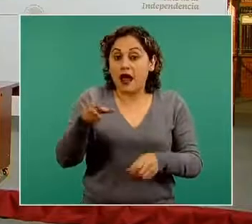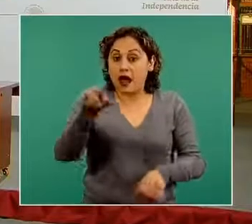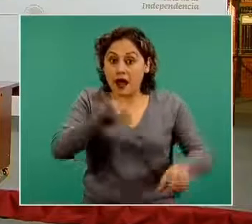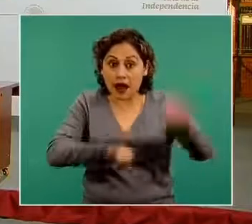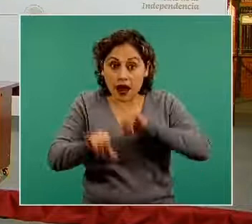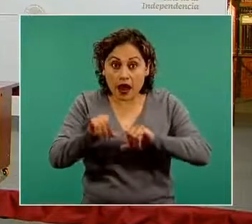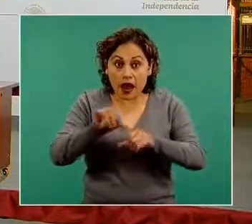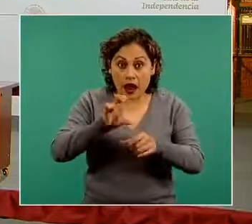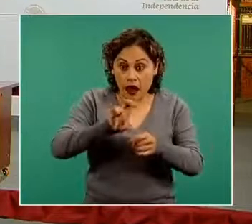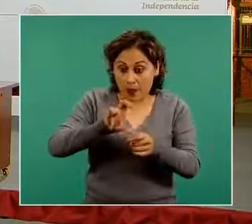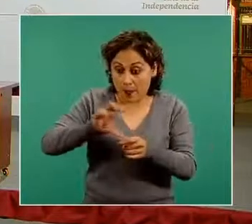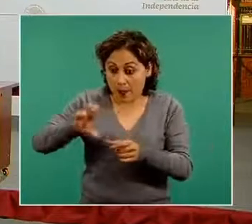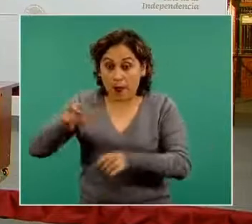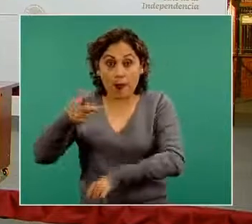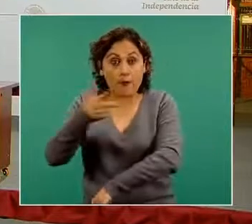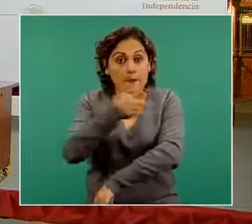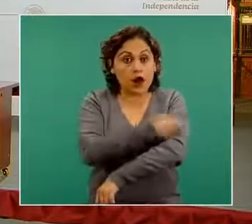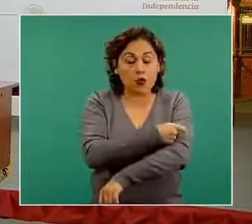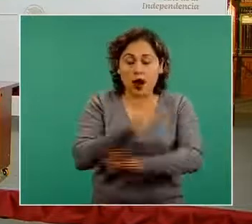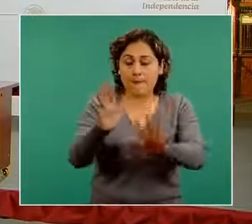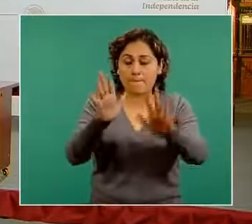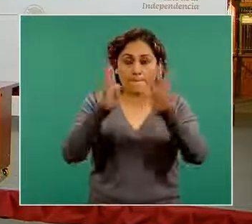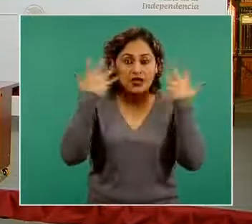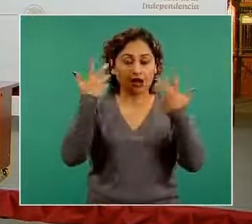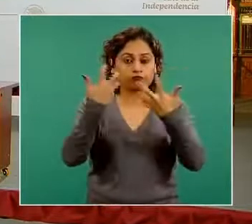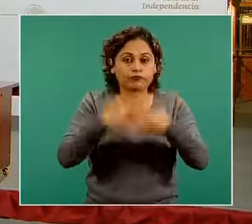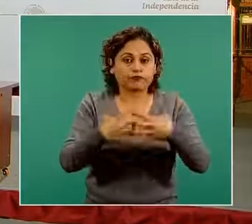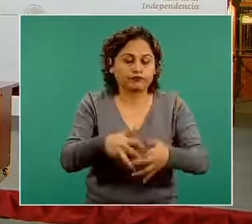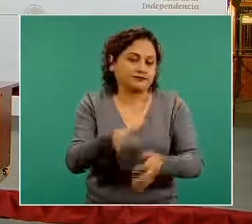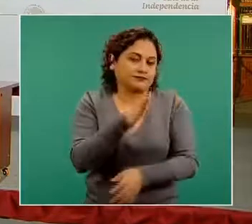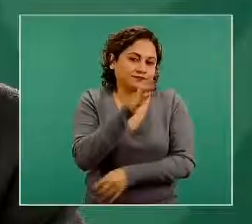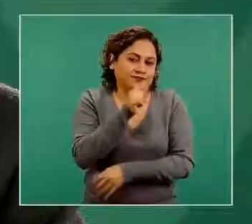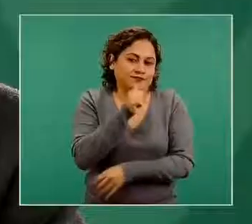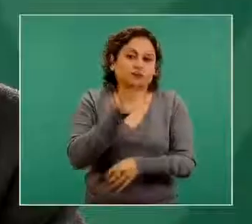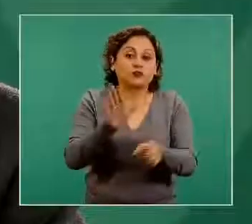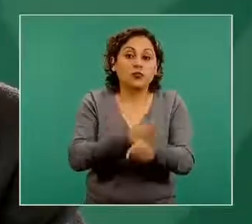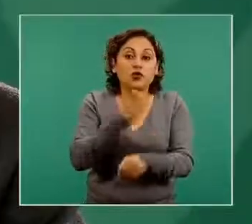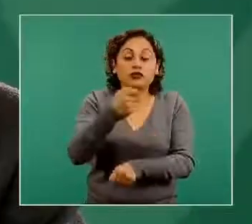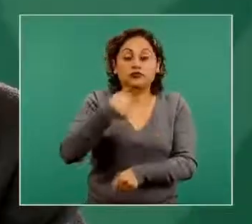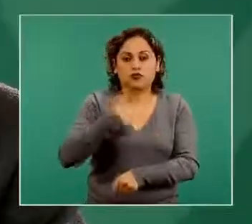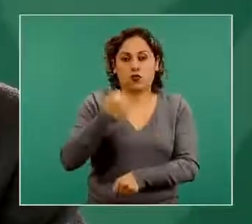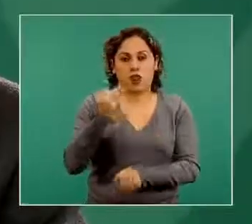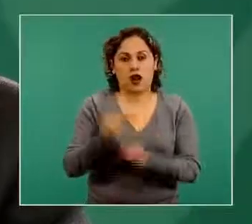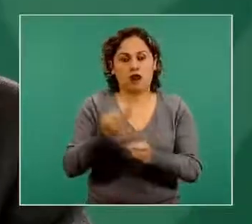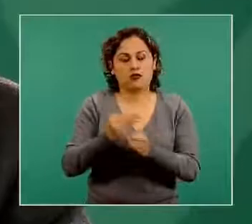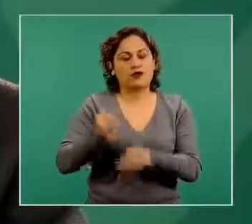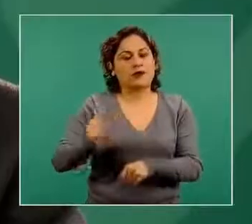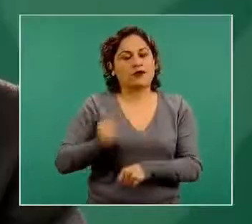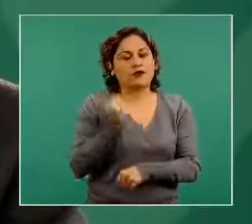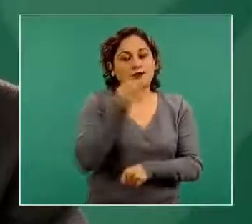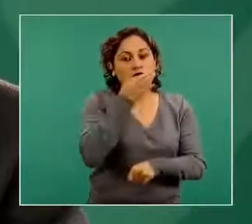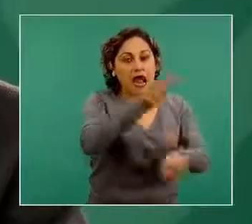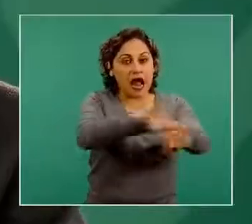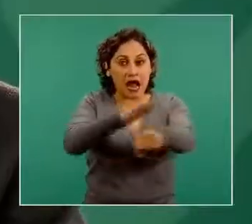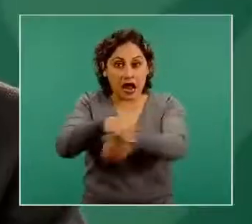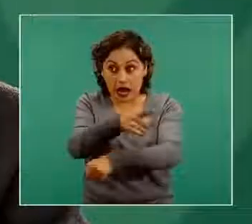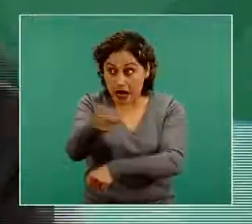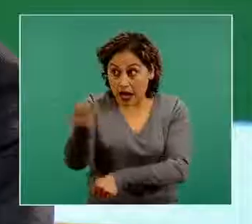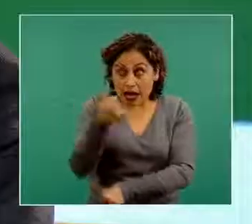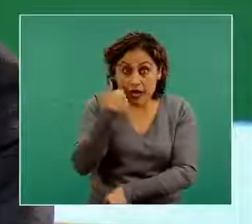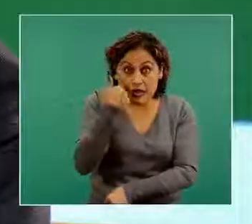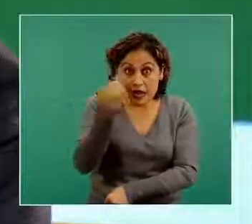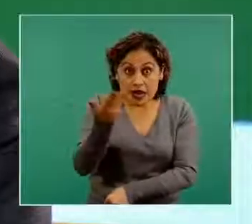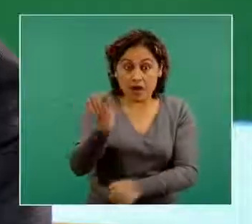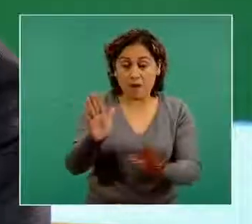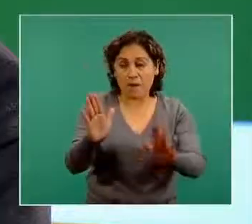aprovecho para recordarle a todos los que insisten en que la vacunación debería ser más rápida, pues todos quisiéramos que la